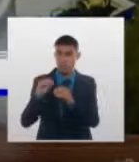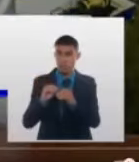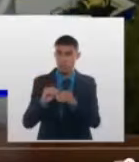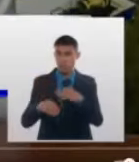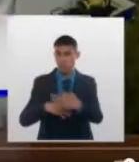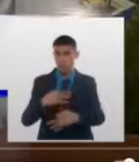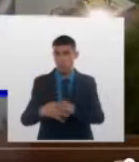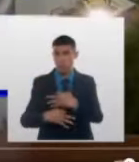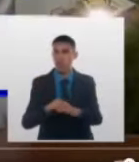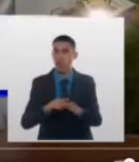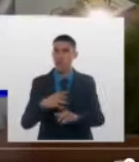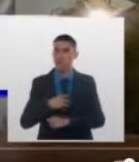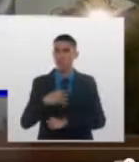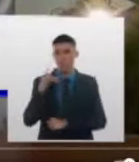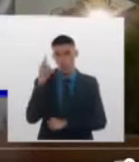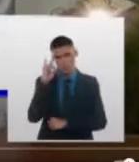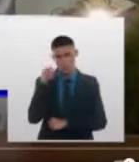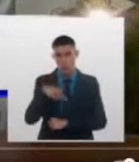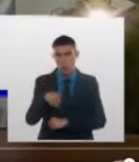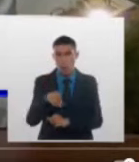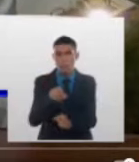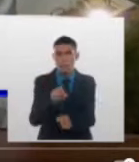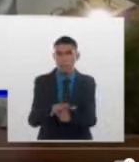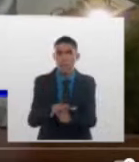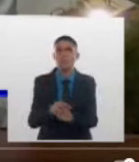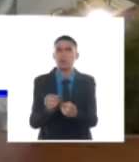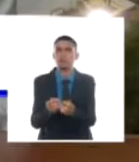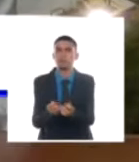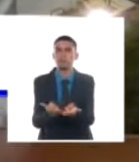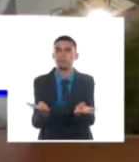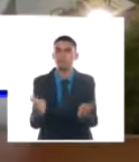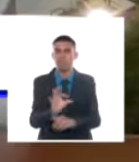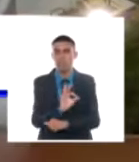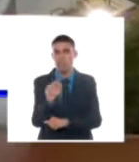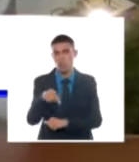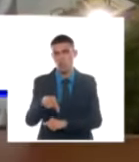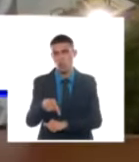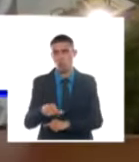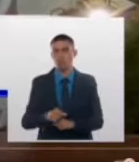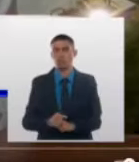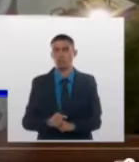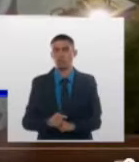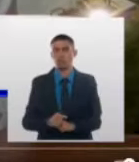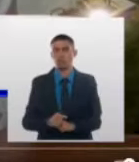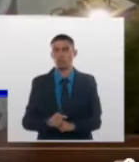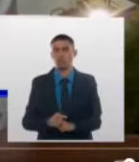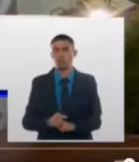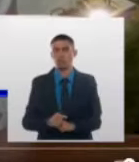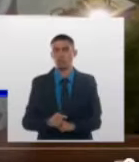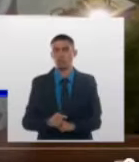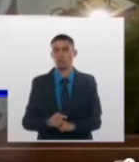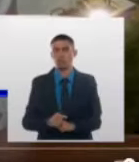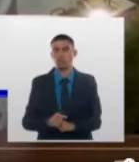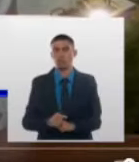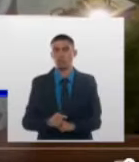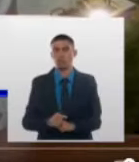ya comenzamos el traslado y la distribución de la leche en el día de hoy. Esta es una actividad que le iremos monitoreando. Señores,